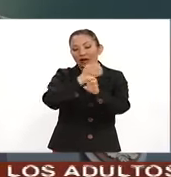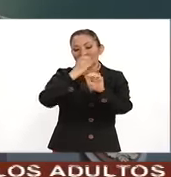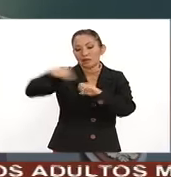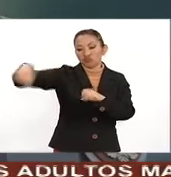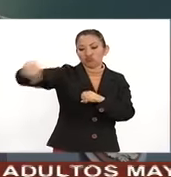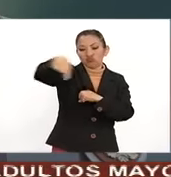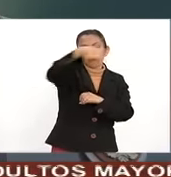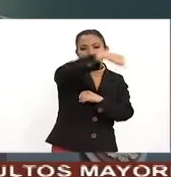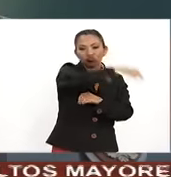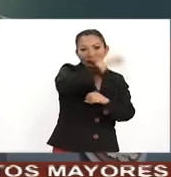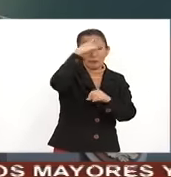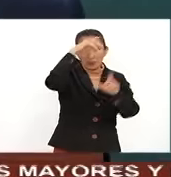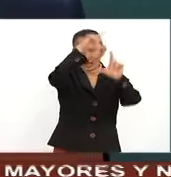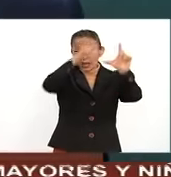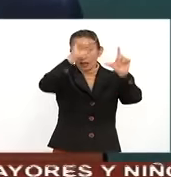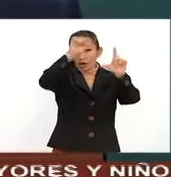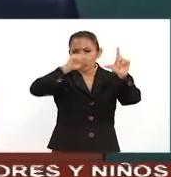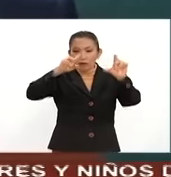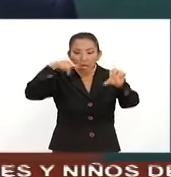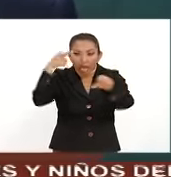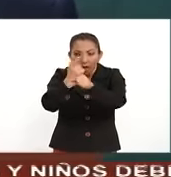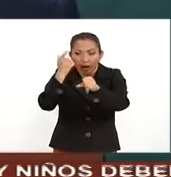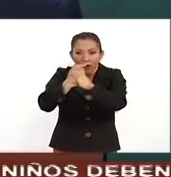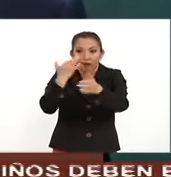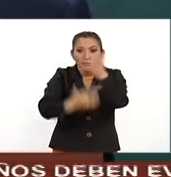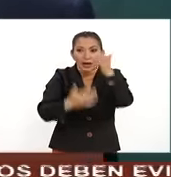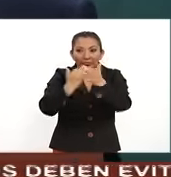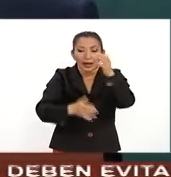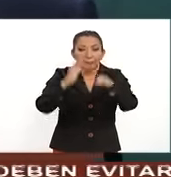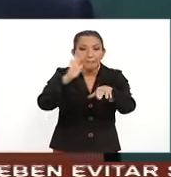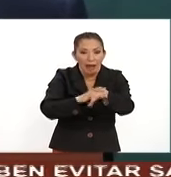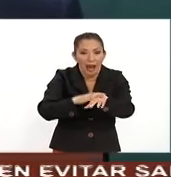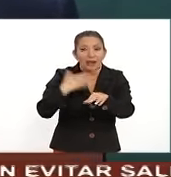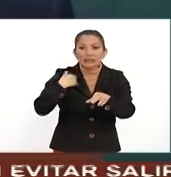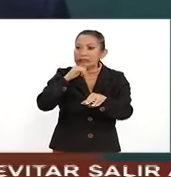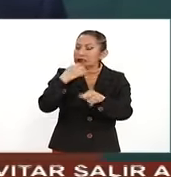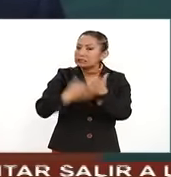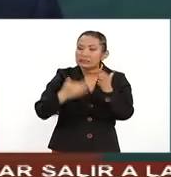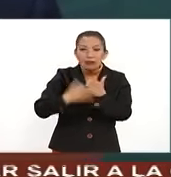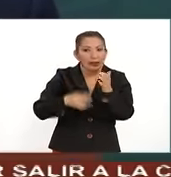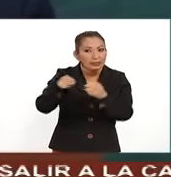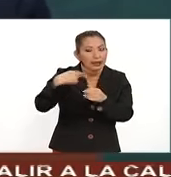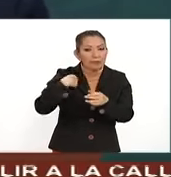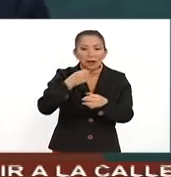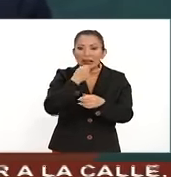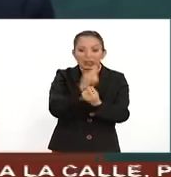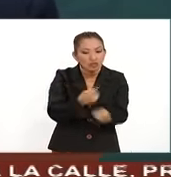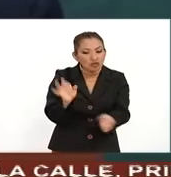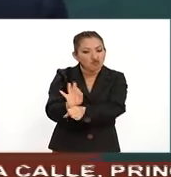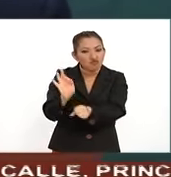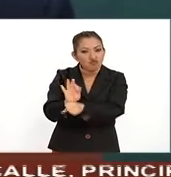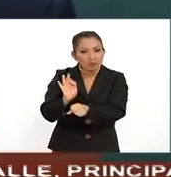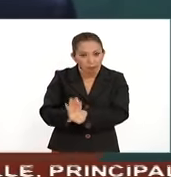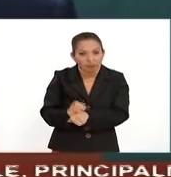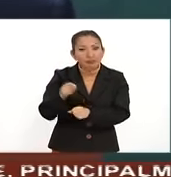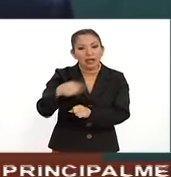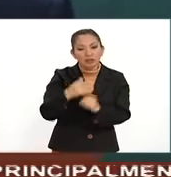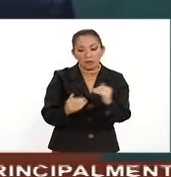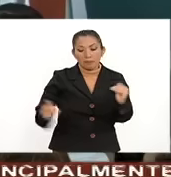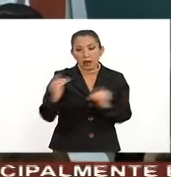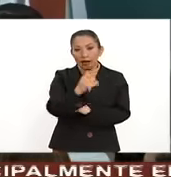nivel nacional, donde se ha detectado una demanda no atendida del servicio. Esto representa un